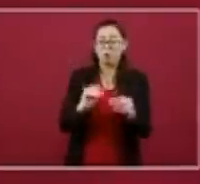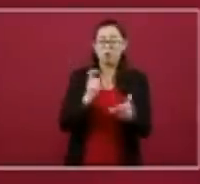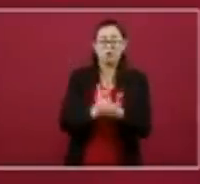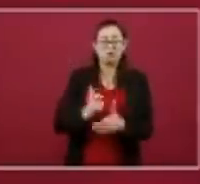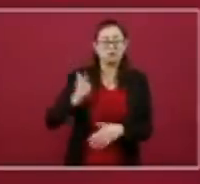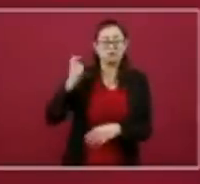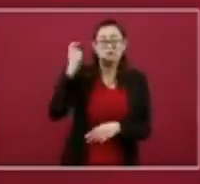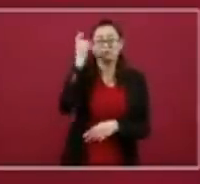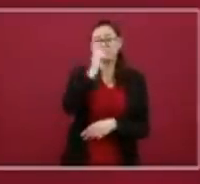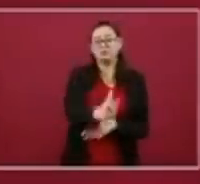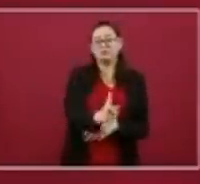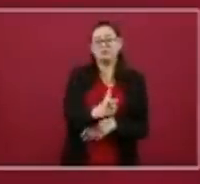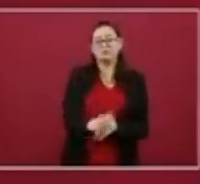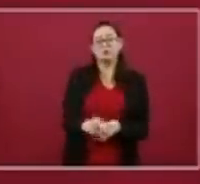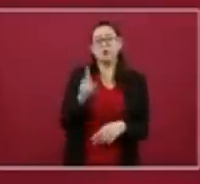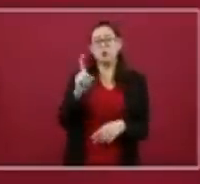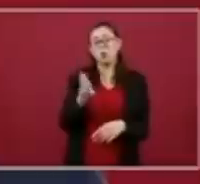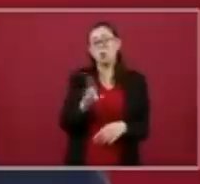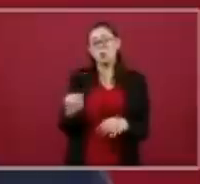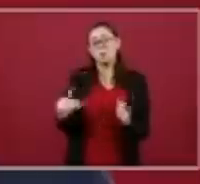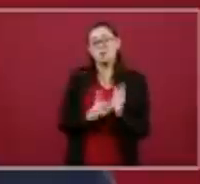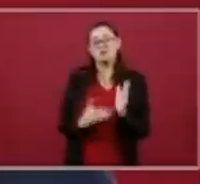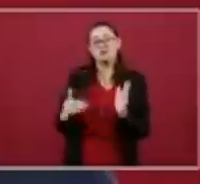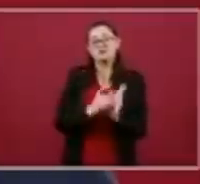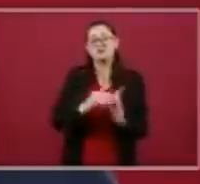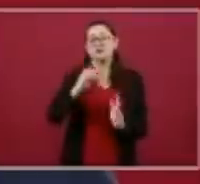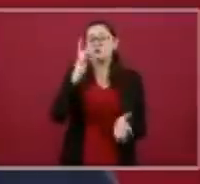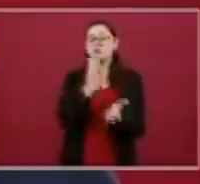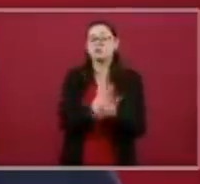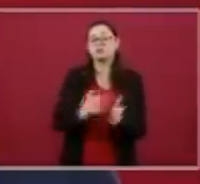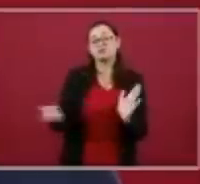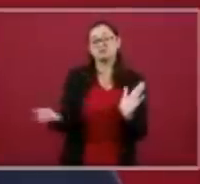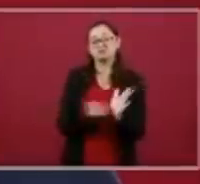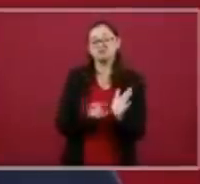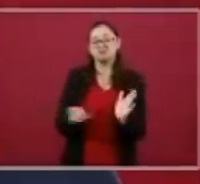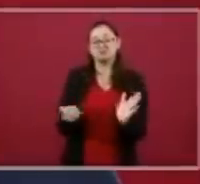más de $1 billón de intereses.